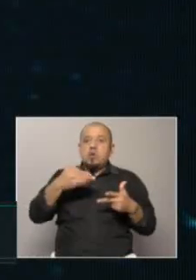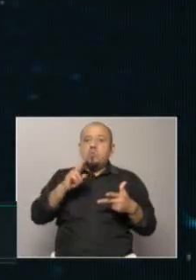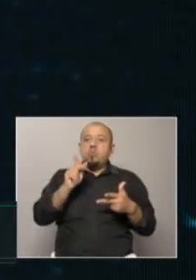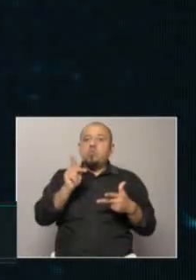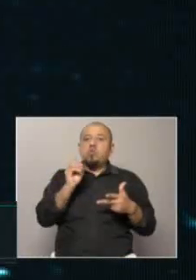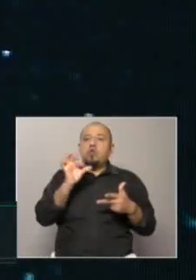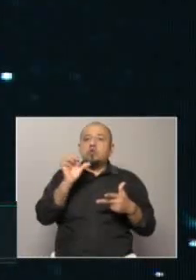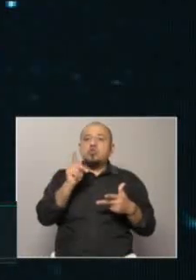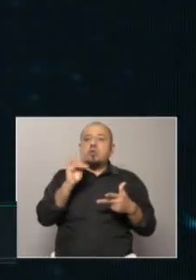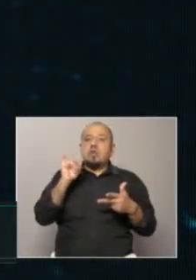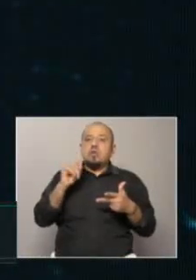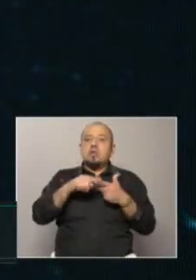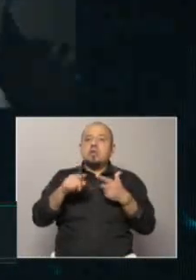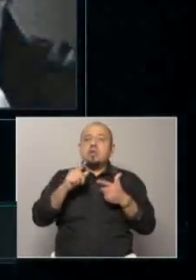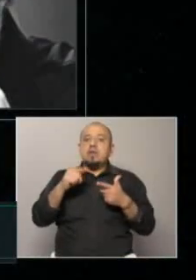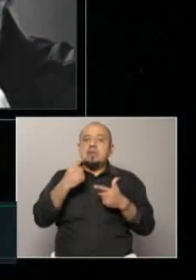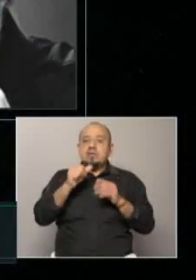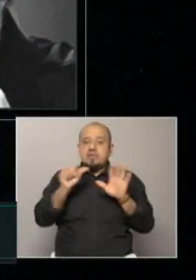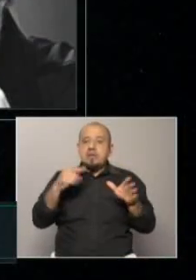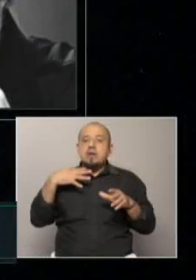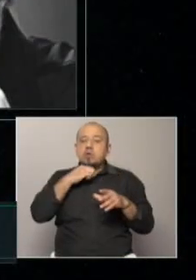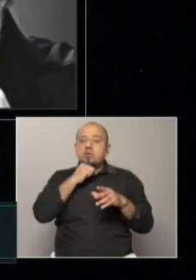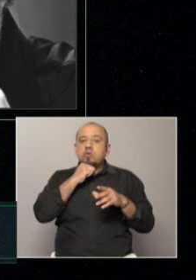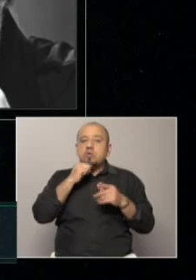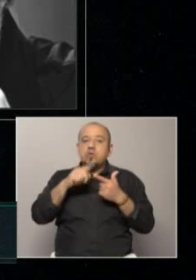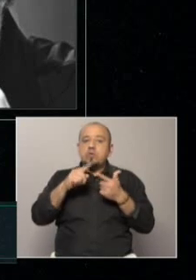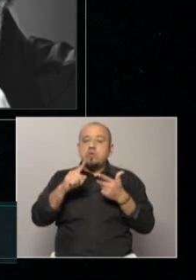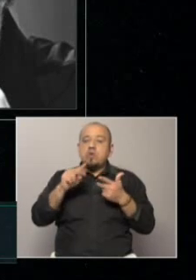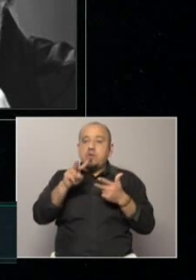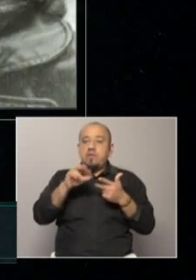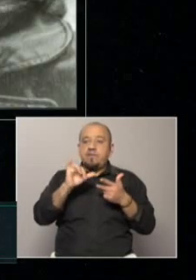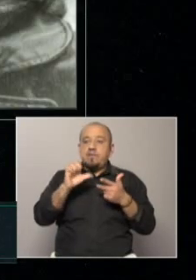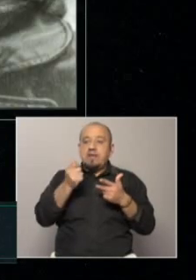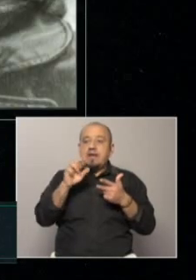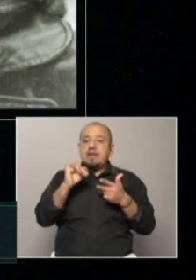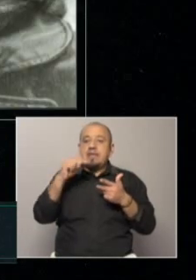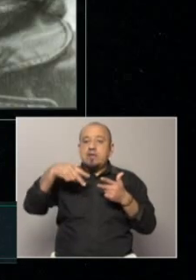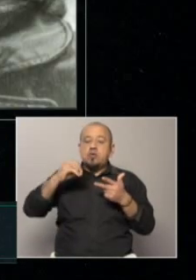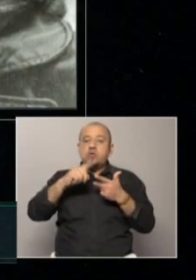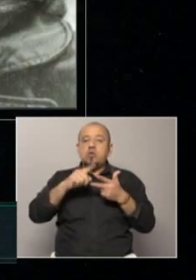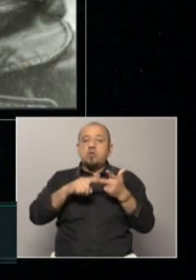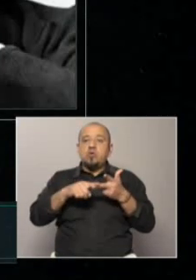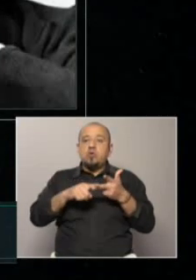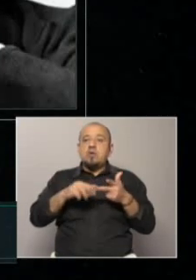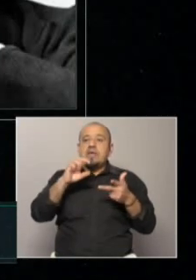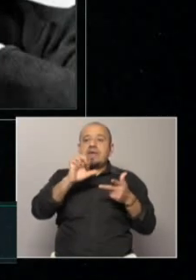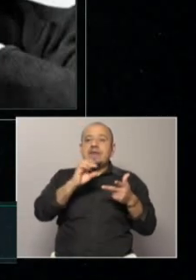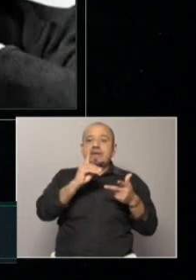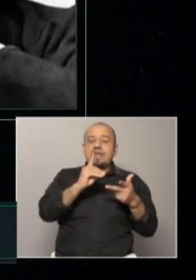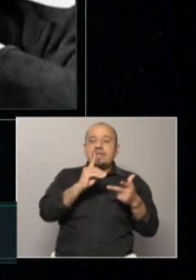un referente del género del realismo sucio, el 16 de agosto. Idea Vilariño, obviamente, el 18 de agosto. Y Ray Bradbury.